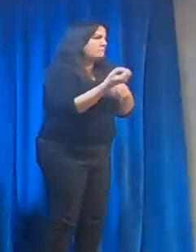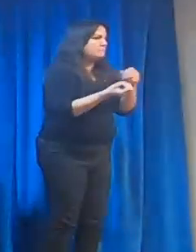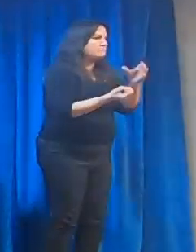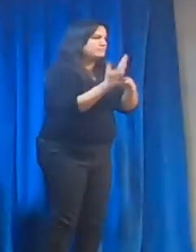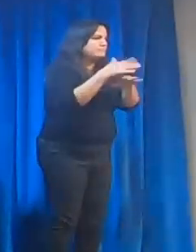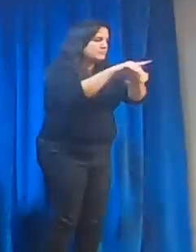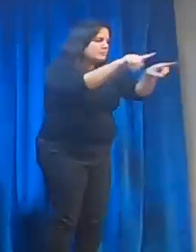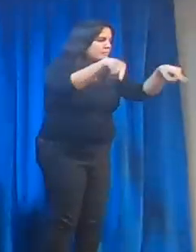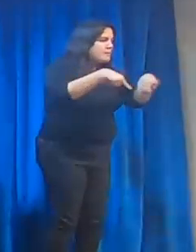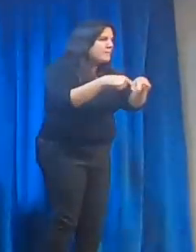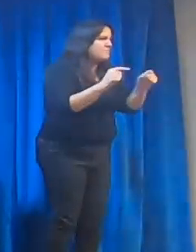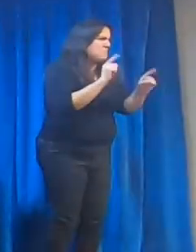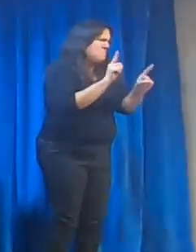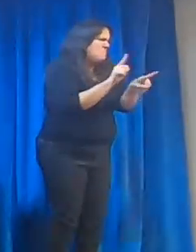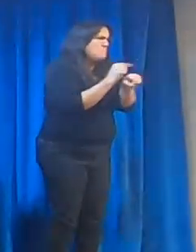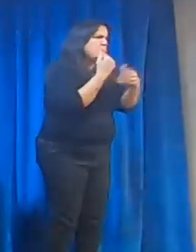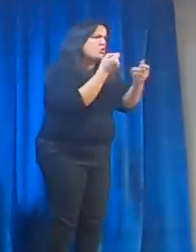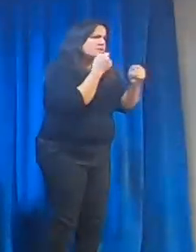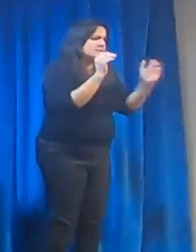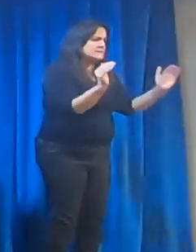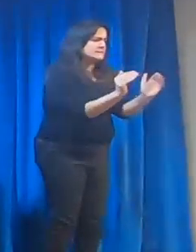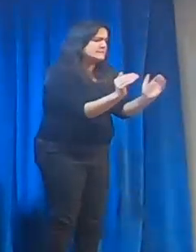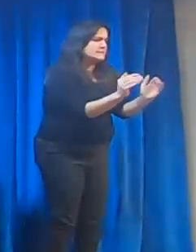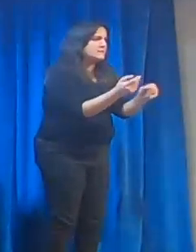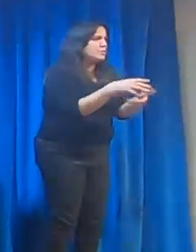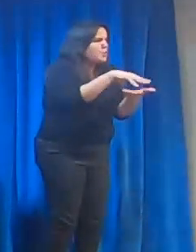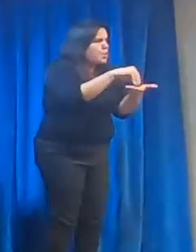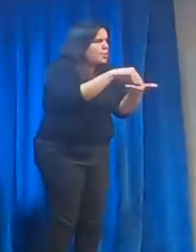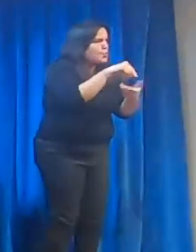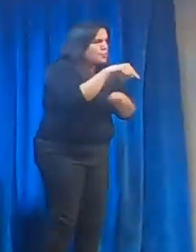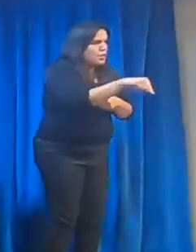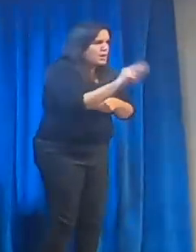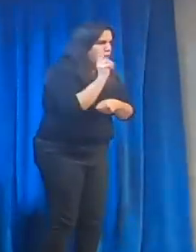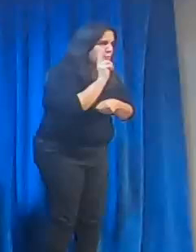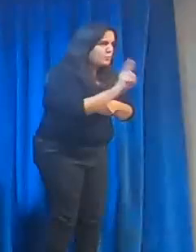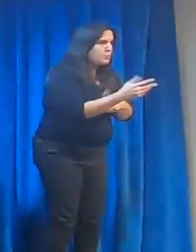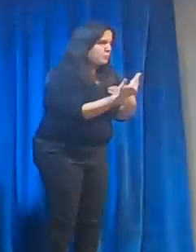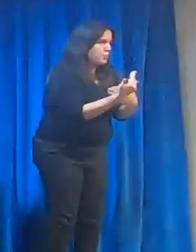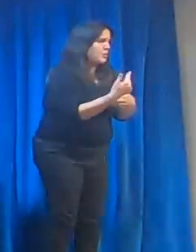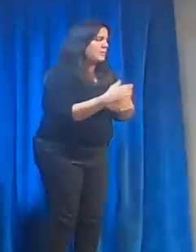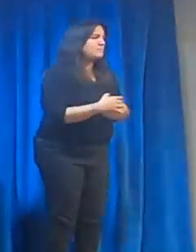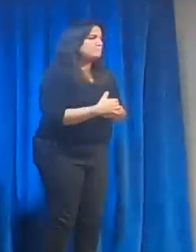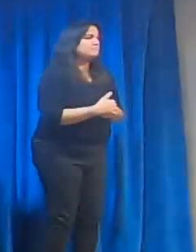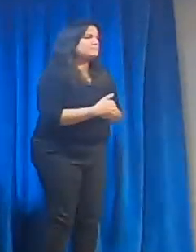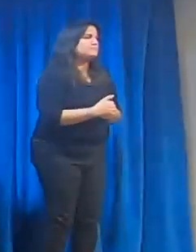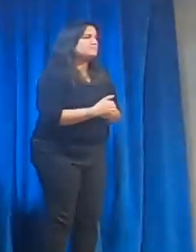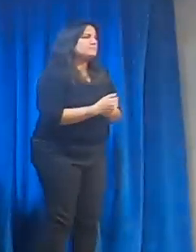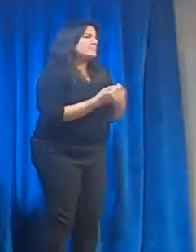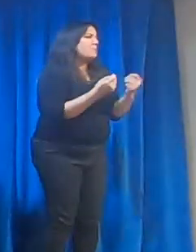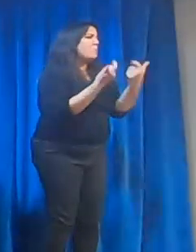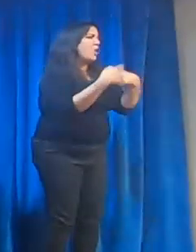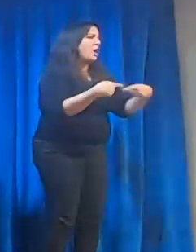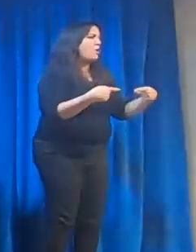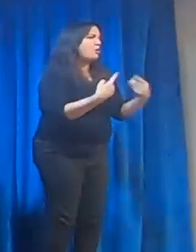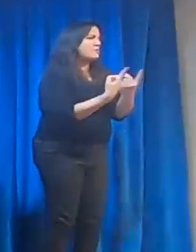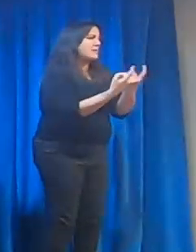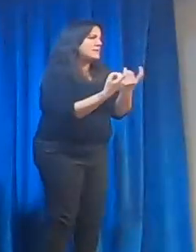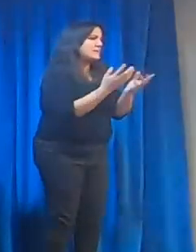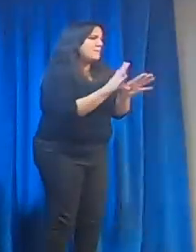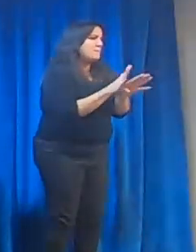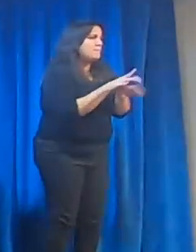donde los niños puedan estar ahí, rodando, están sentados en el suelo. Los materiales serían pocos para lo que sería el